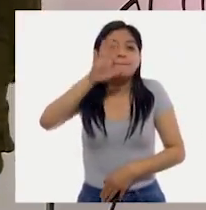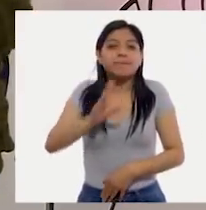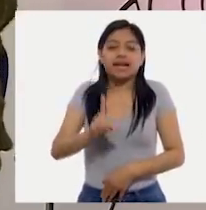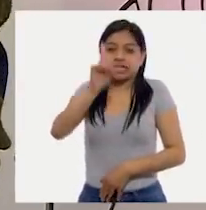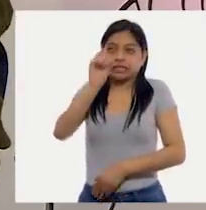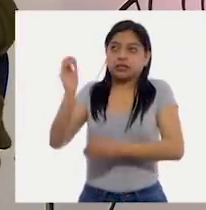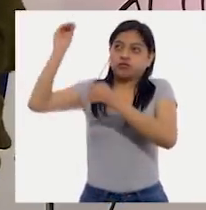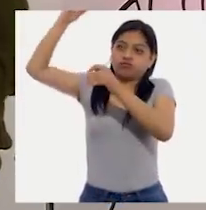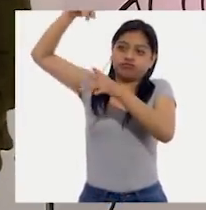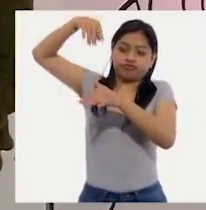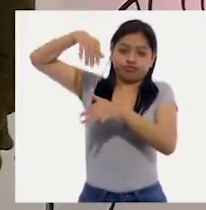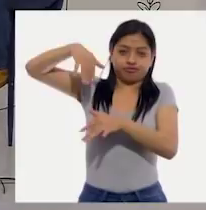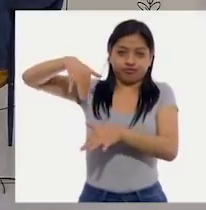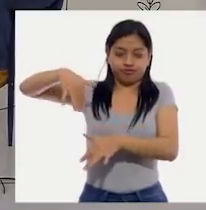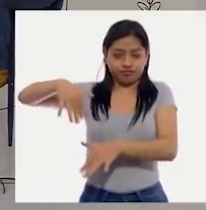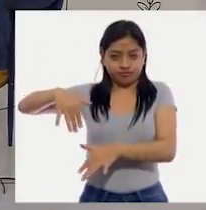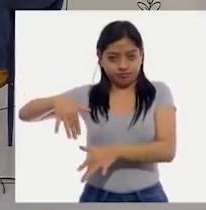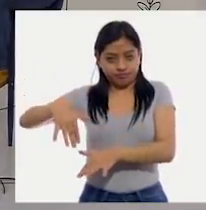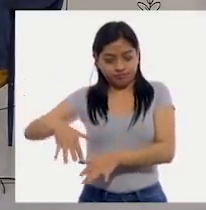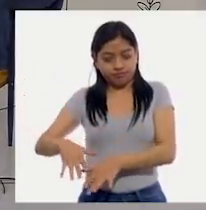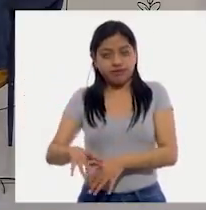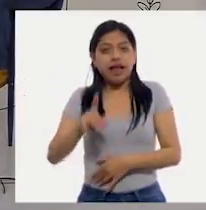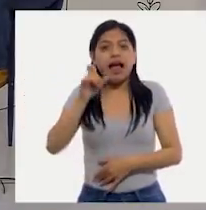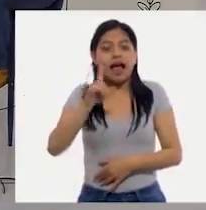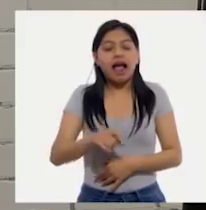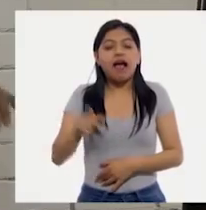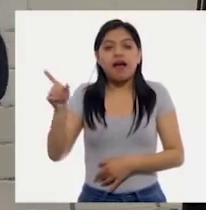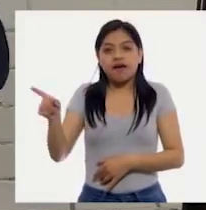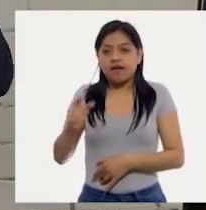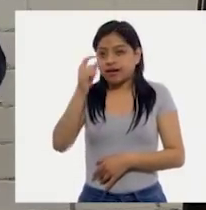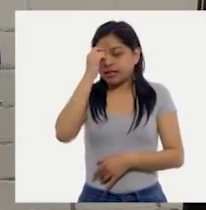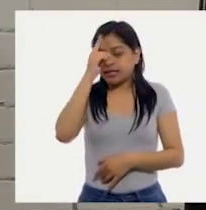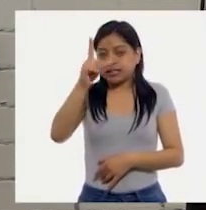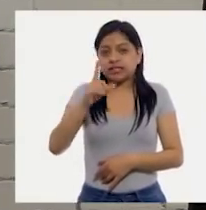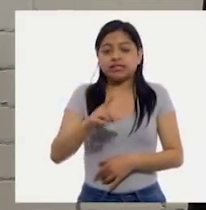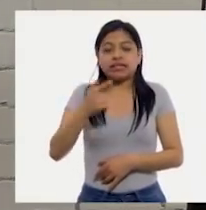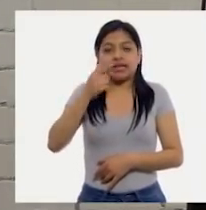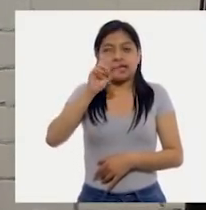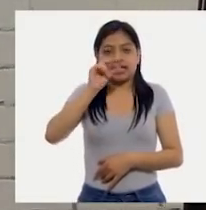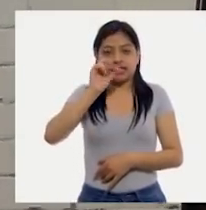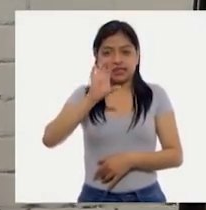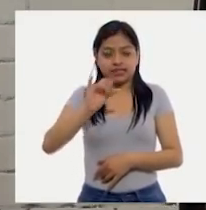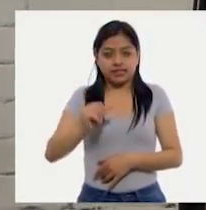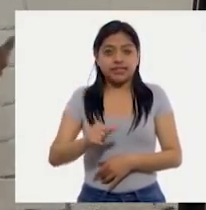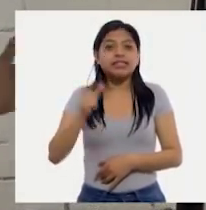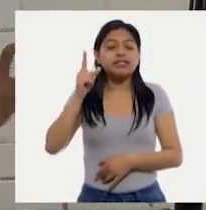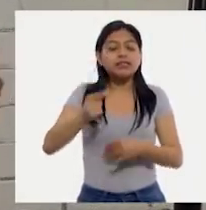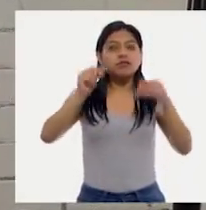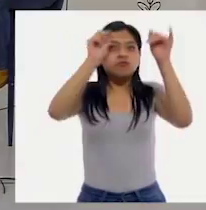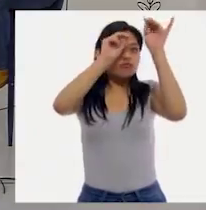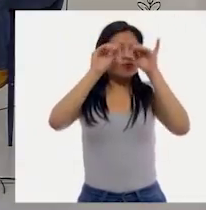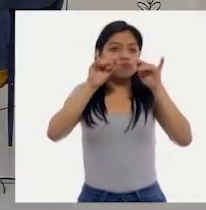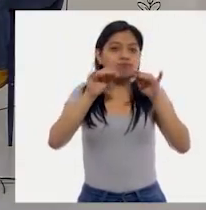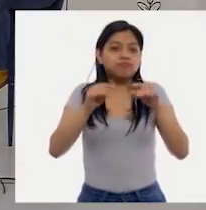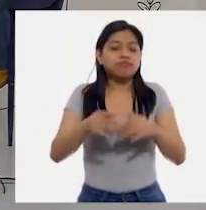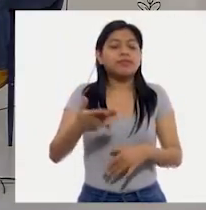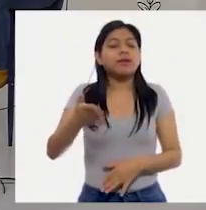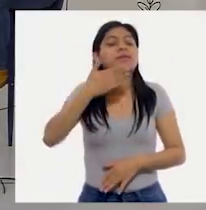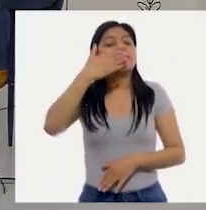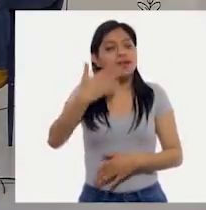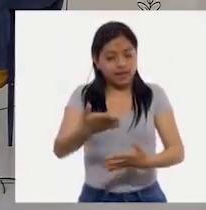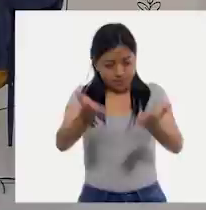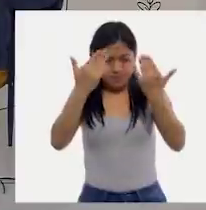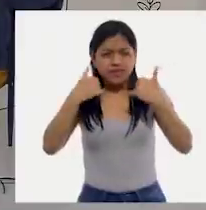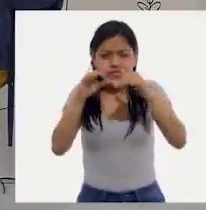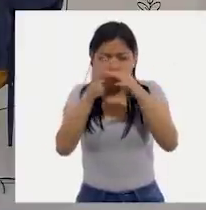una catarata, de una cascada, del autor Digno García. Eran como gotitas de agua y de repente ¡fum! Era maravilloso. Bueno, ahora